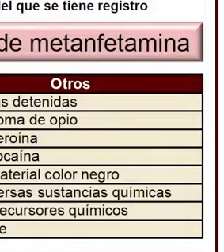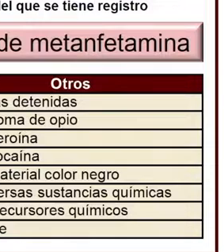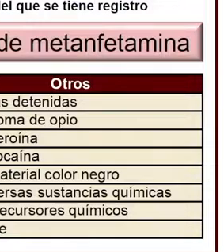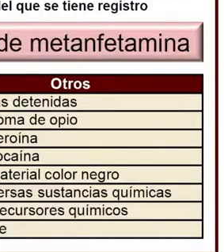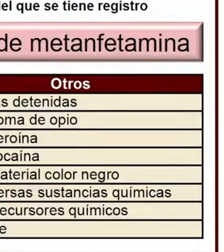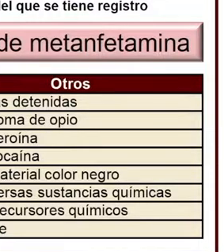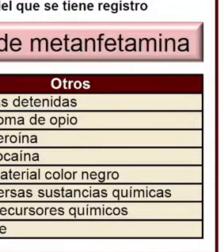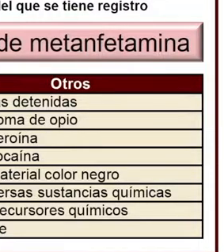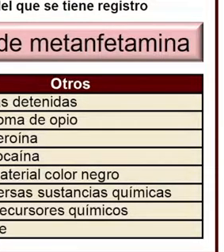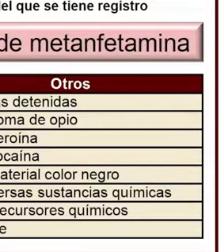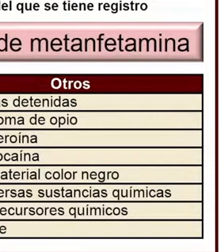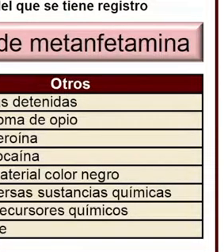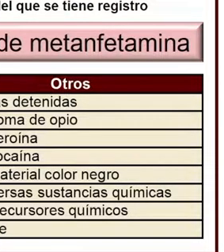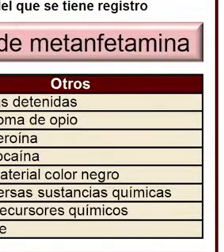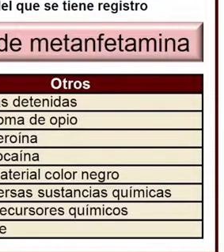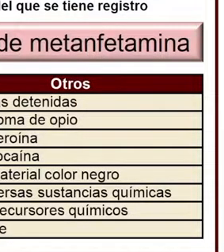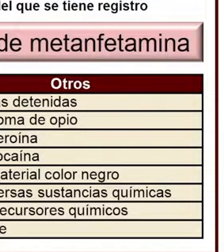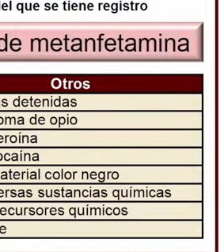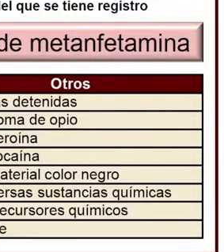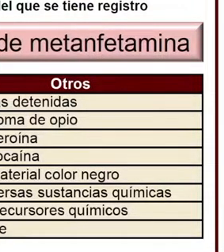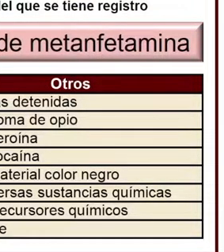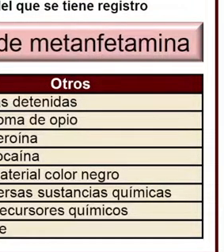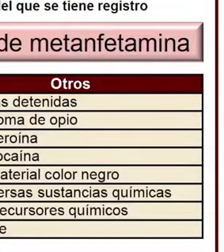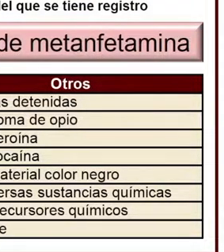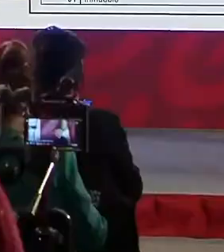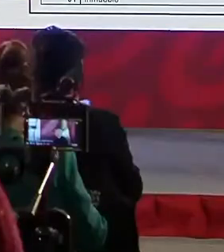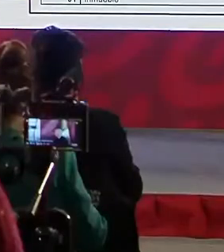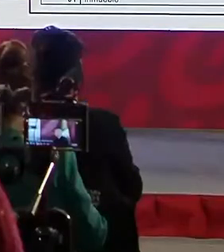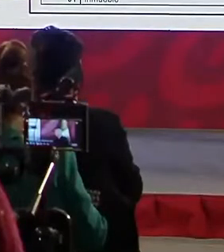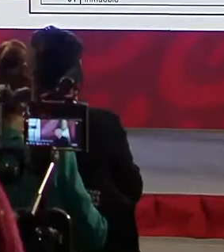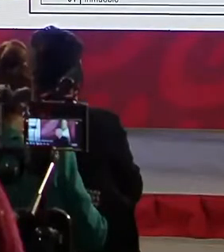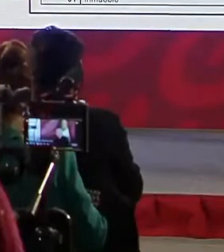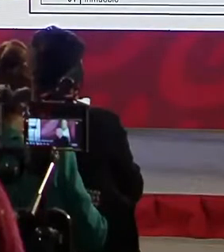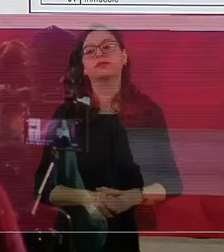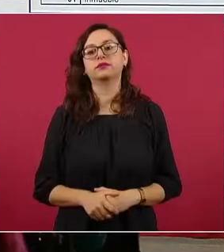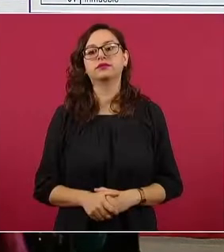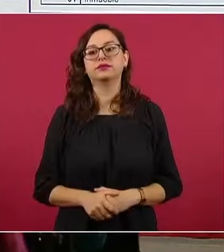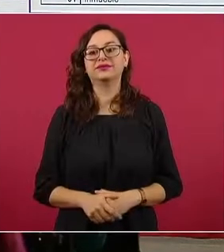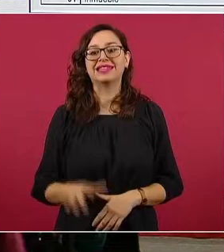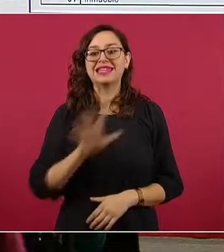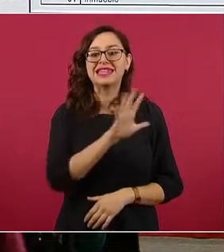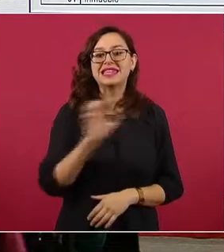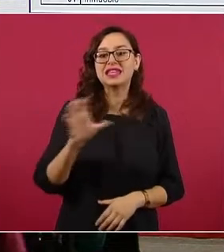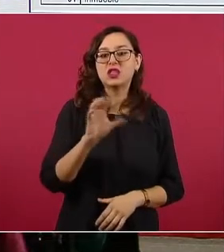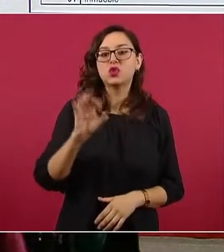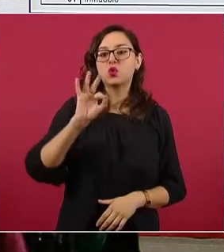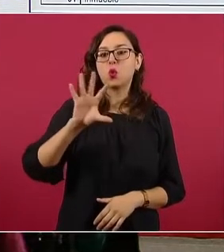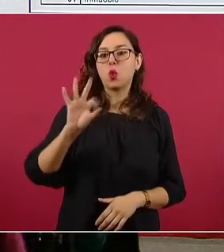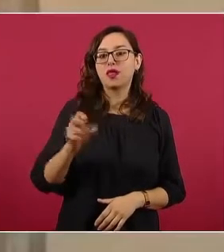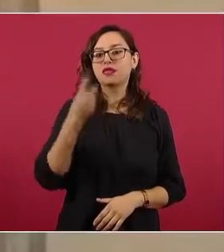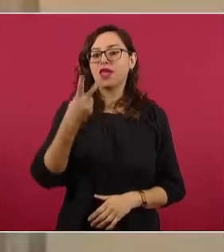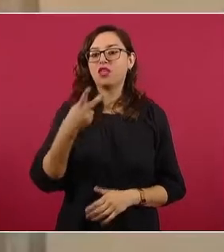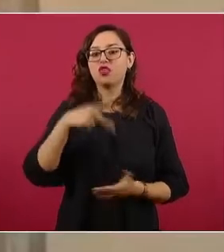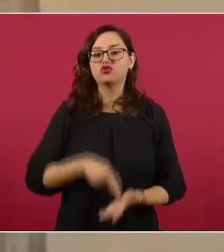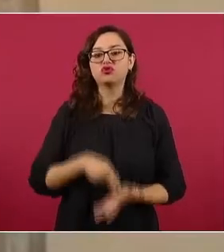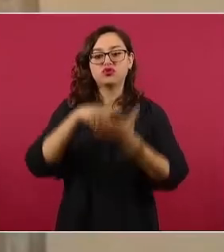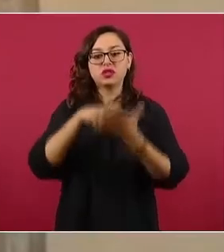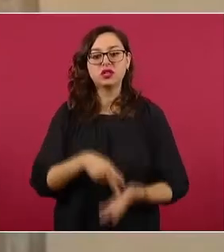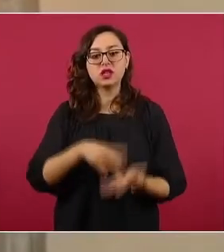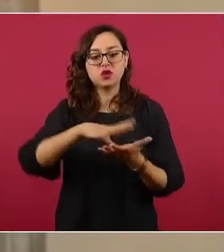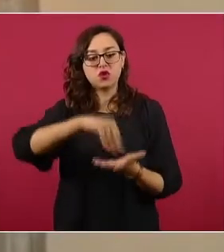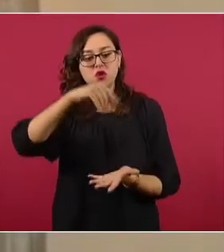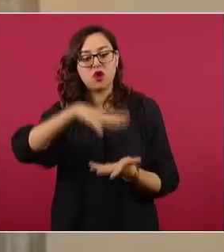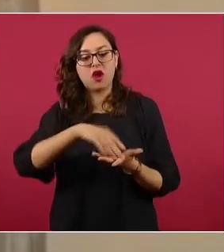kilogramos de fentanilo. Es el decomiso y aseguramiento más grande en la historia de